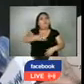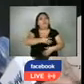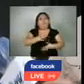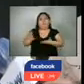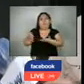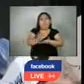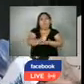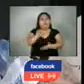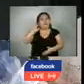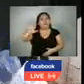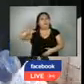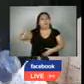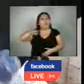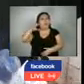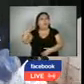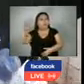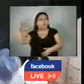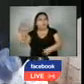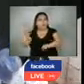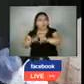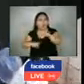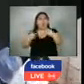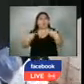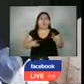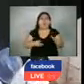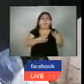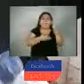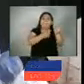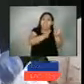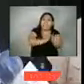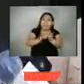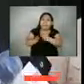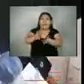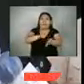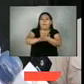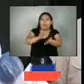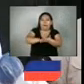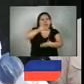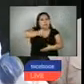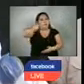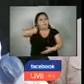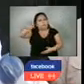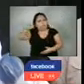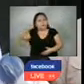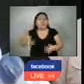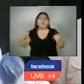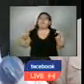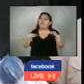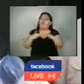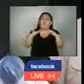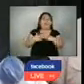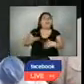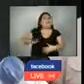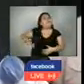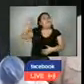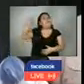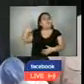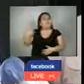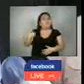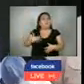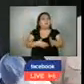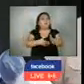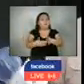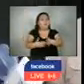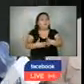5 millones de dólares, se siguen haciendo planes de pago, se sigue haciendo toda la misma sistematización que se hizo desde el